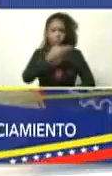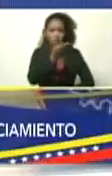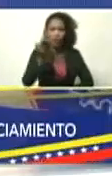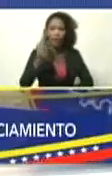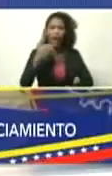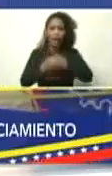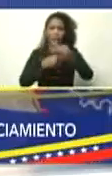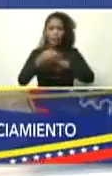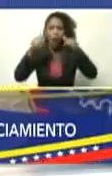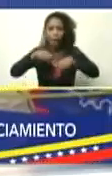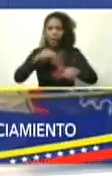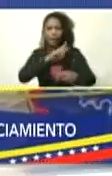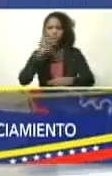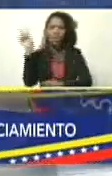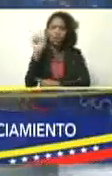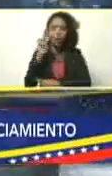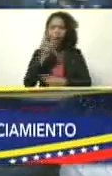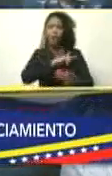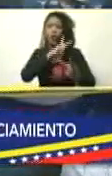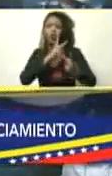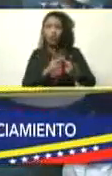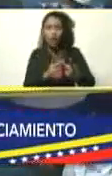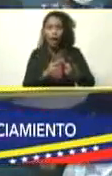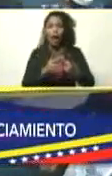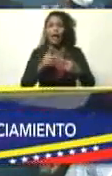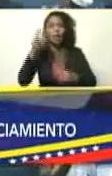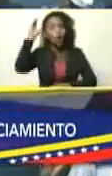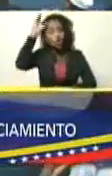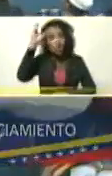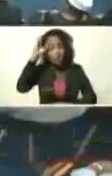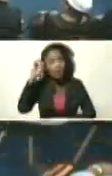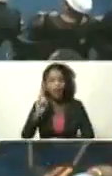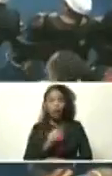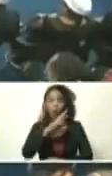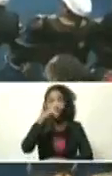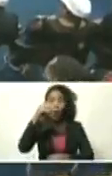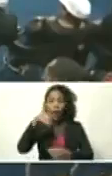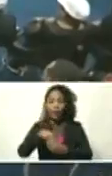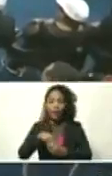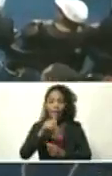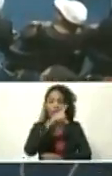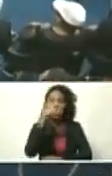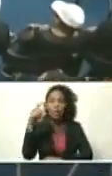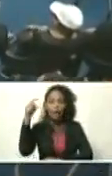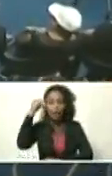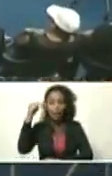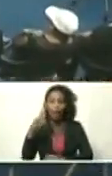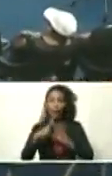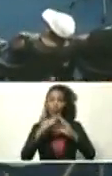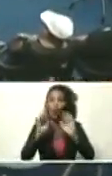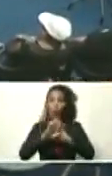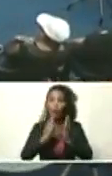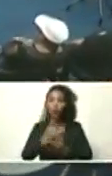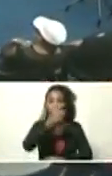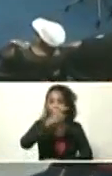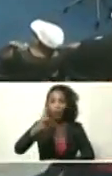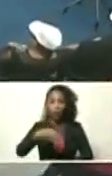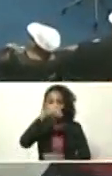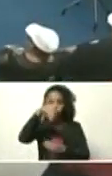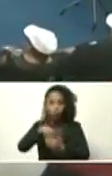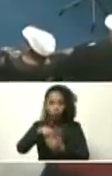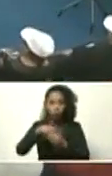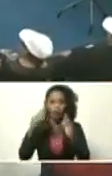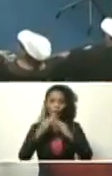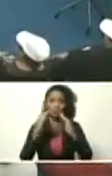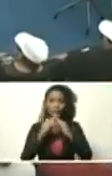en Venezuela es voluntario y consciente. Una cuarentena que duró 100 días, todo el mundo dentro de su casa. Hay